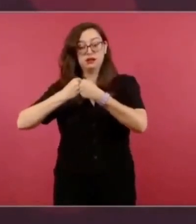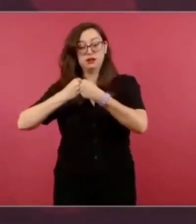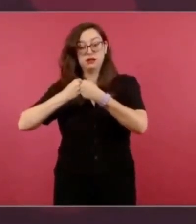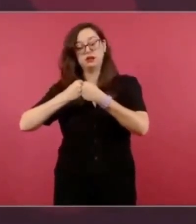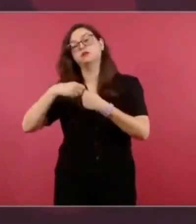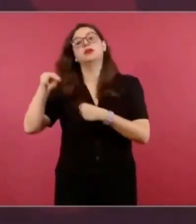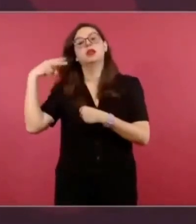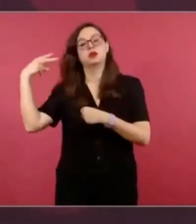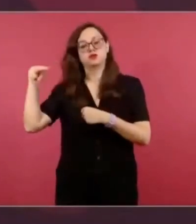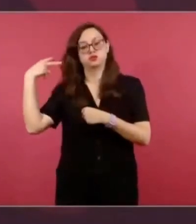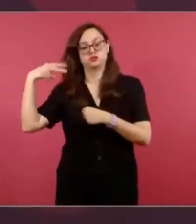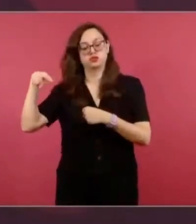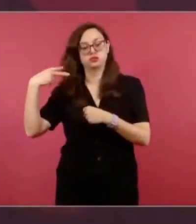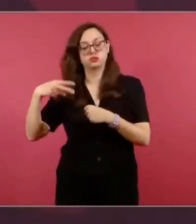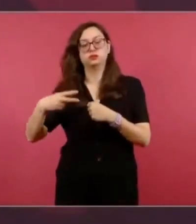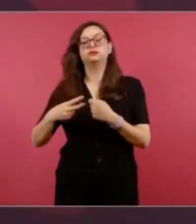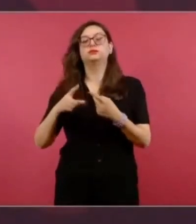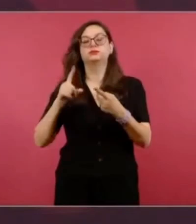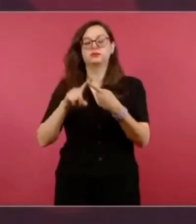Veracruz,